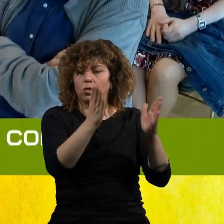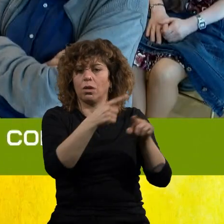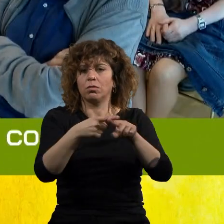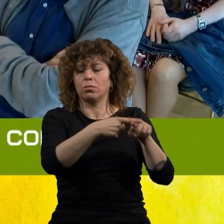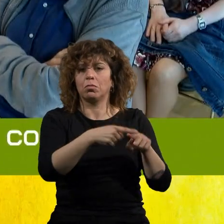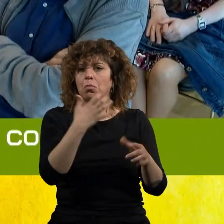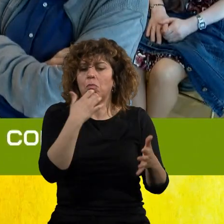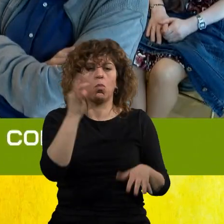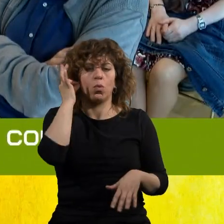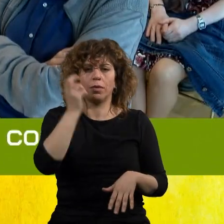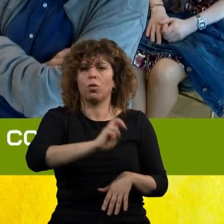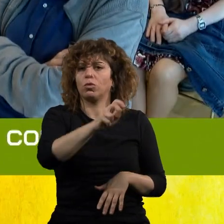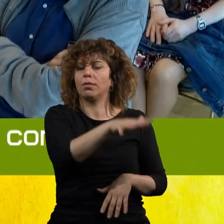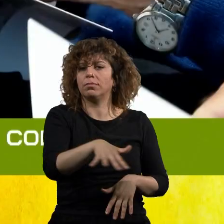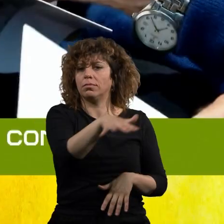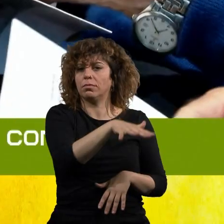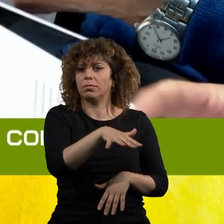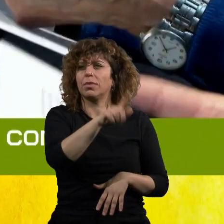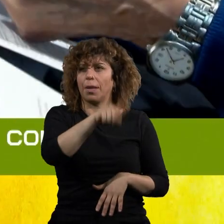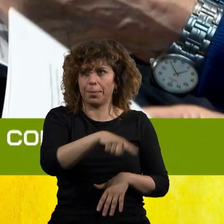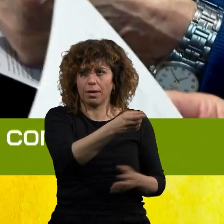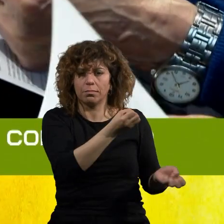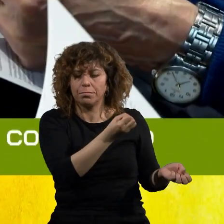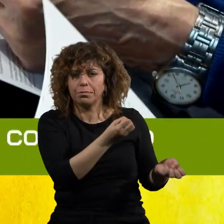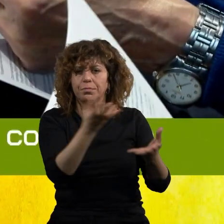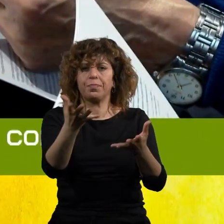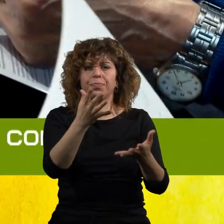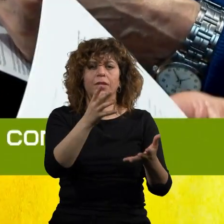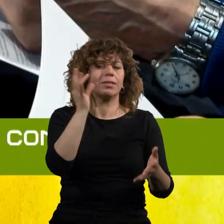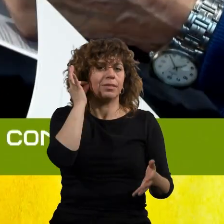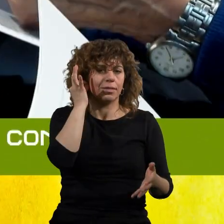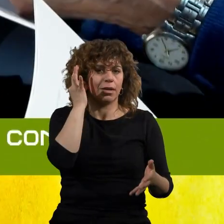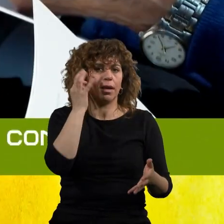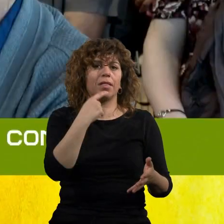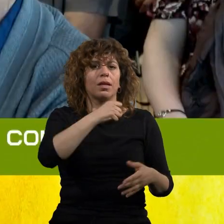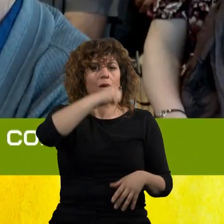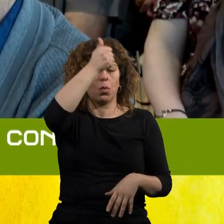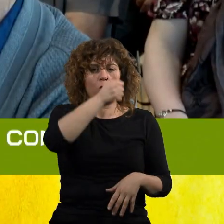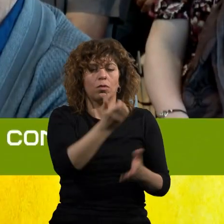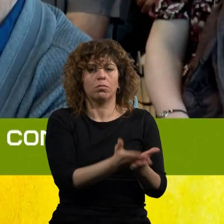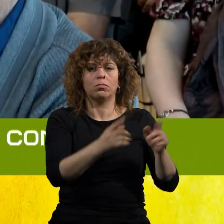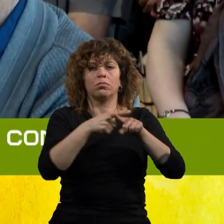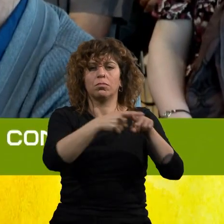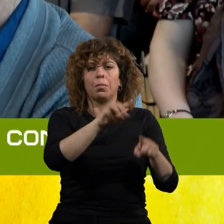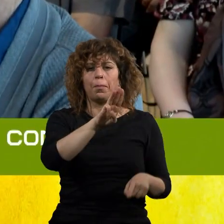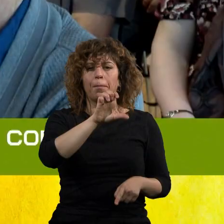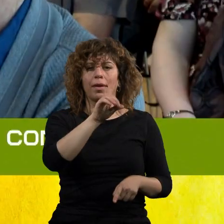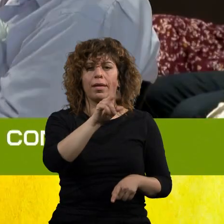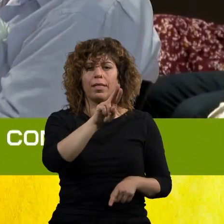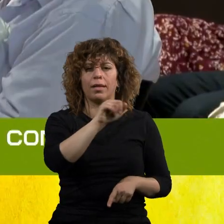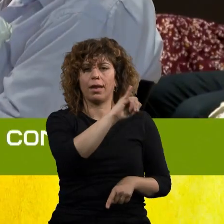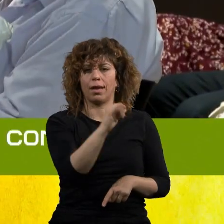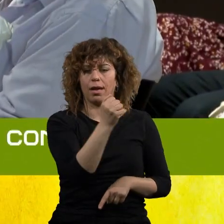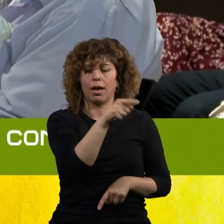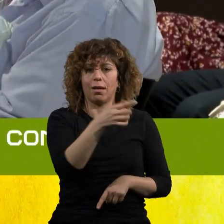ejemplo hay algún testimonio, como el de Flor, que su abuelo está enterrado en alguna fosa común de La Pedraja y nunca, o sea,